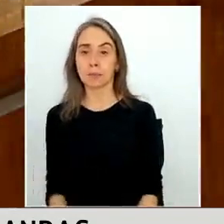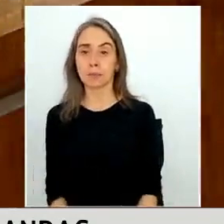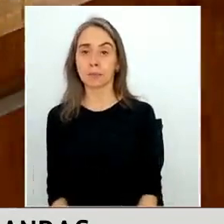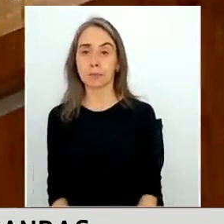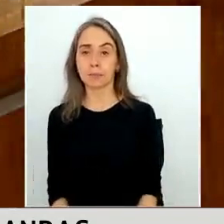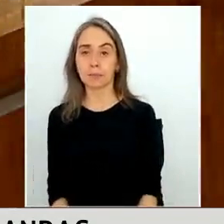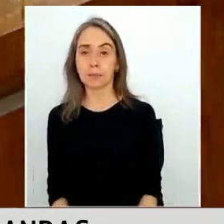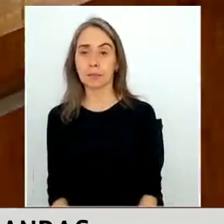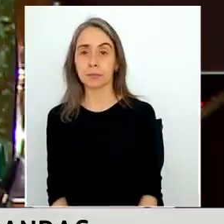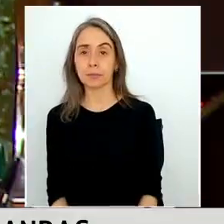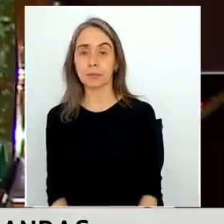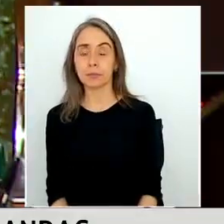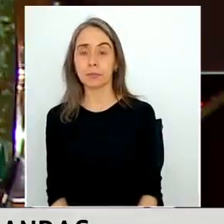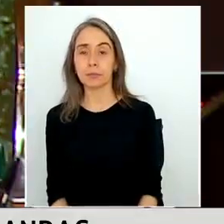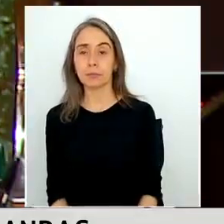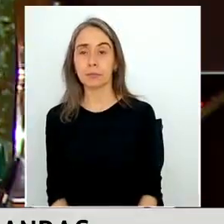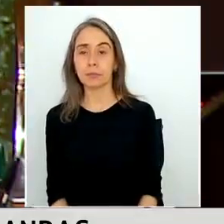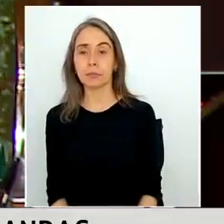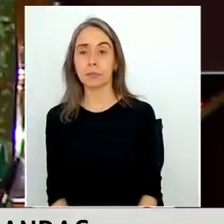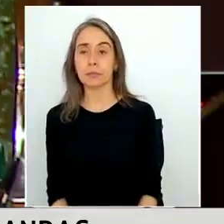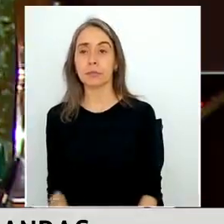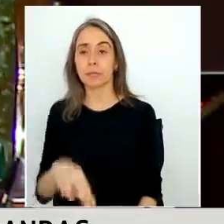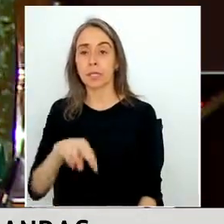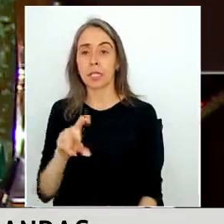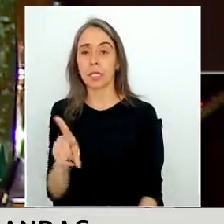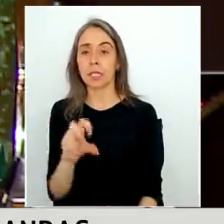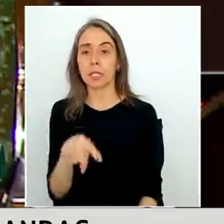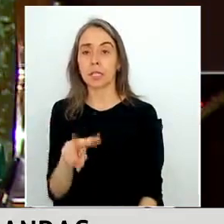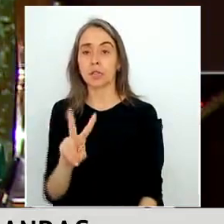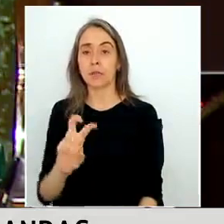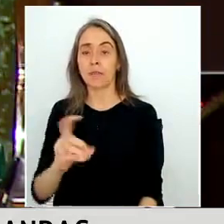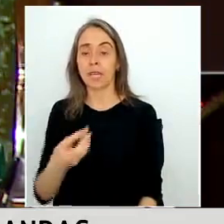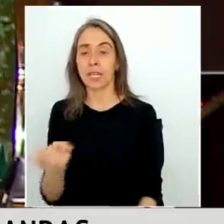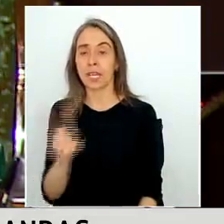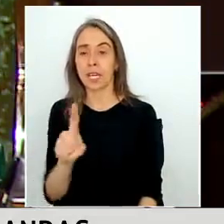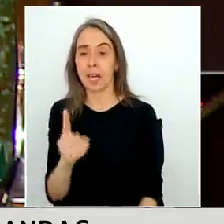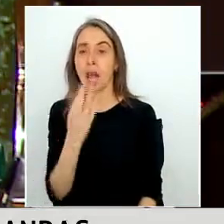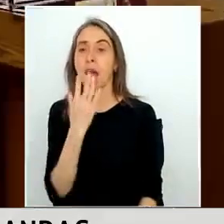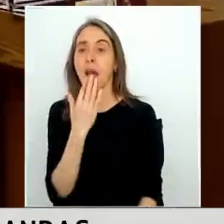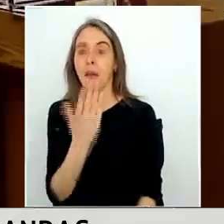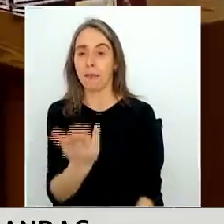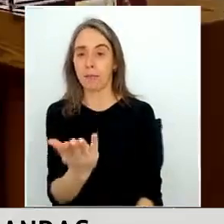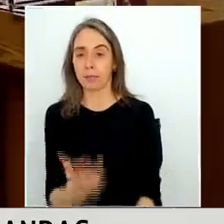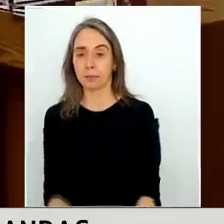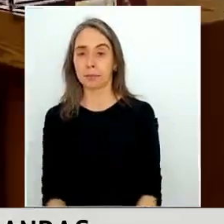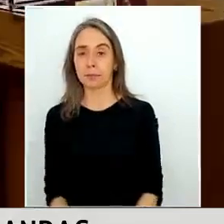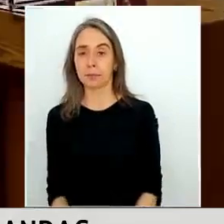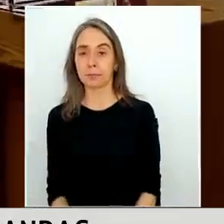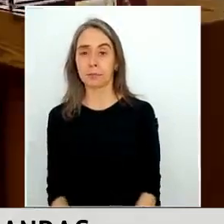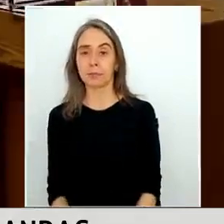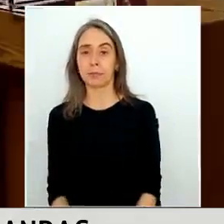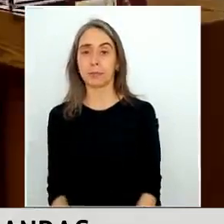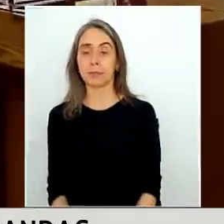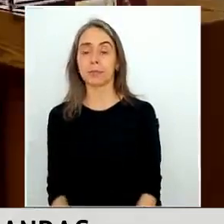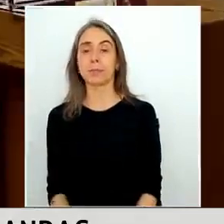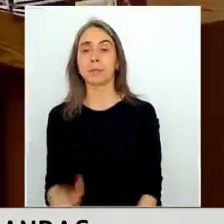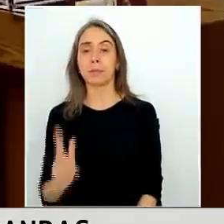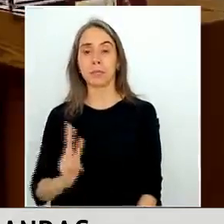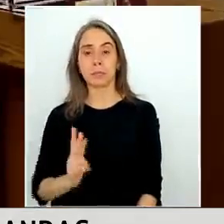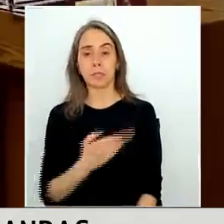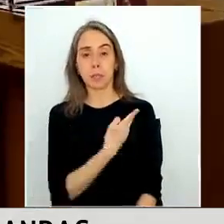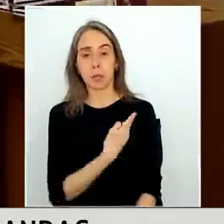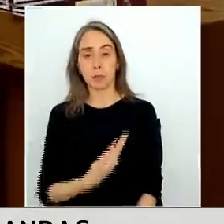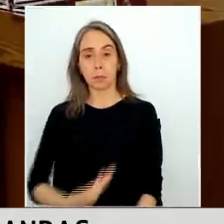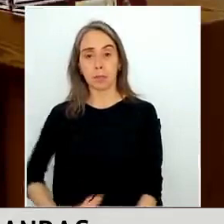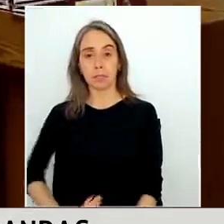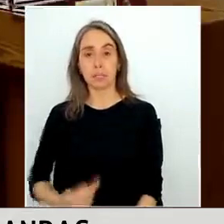Peña Don Nelson Venegas tiene la palabra señor presidente quiero